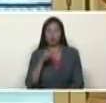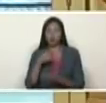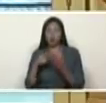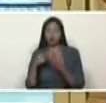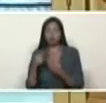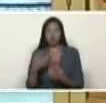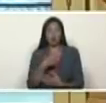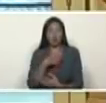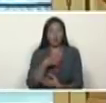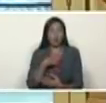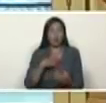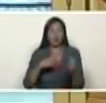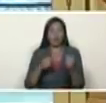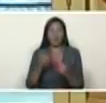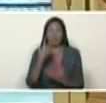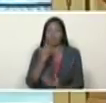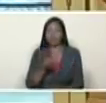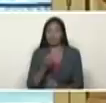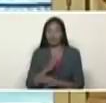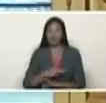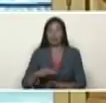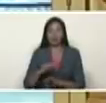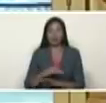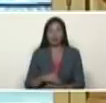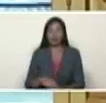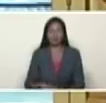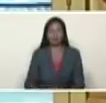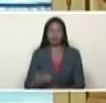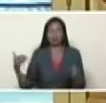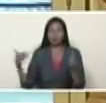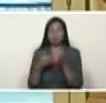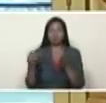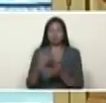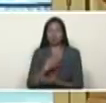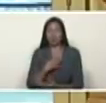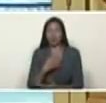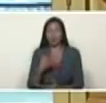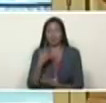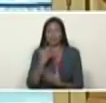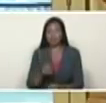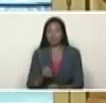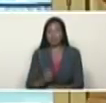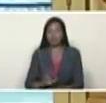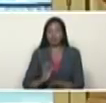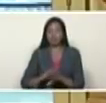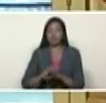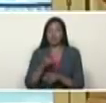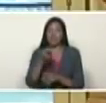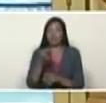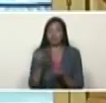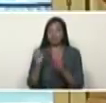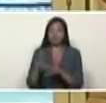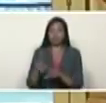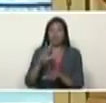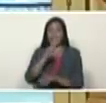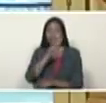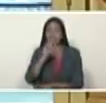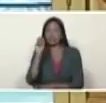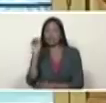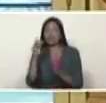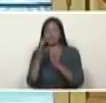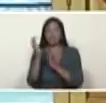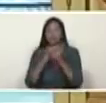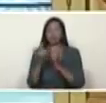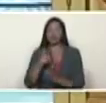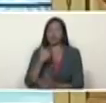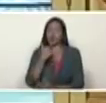entender. Los golpistas, el imperialismo, no puede entender por qué fracasaron el 30 de abril. Yo se los